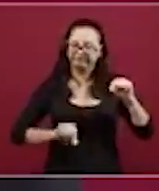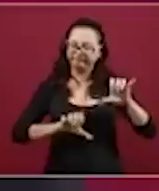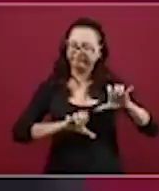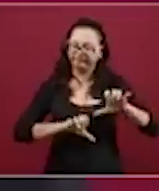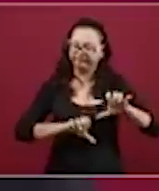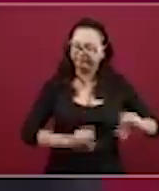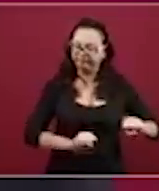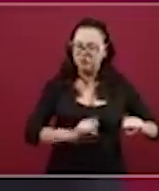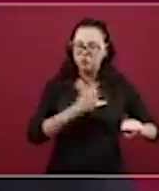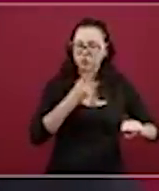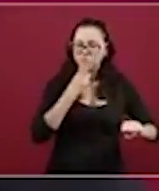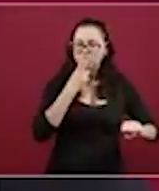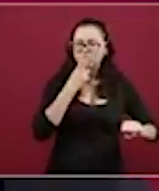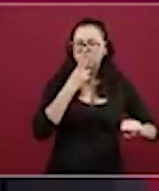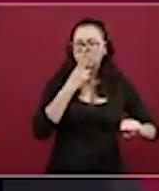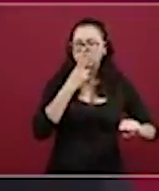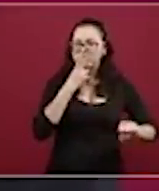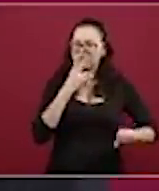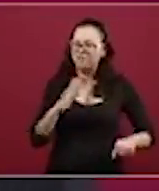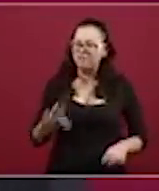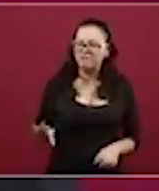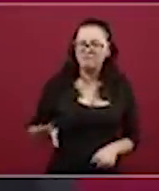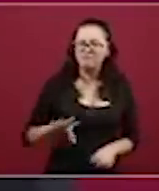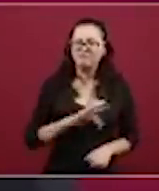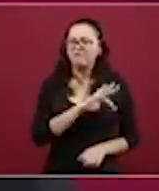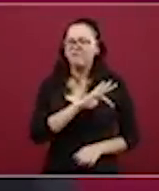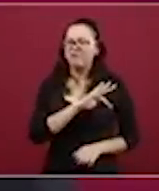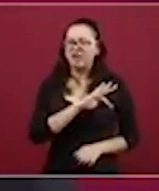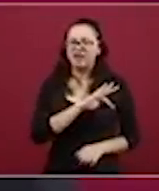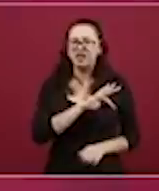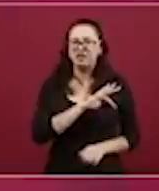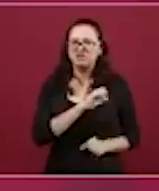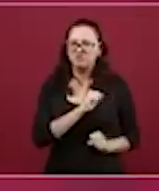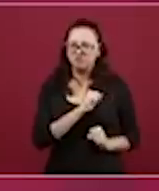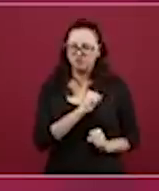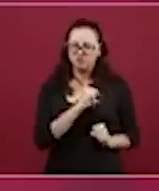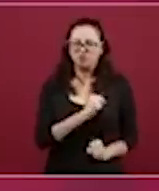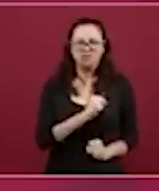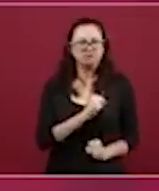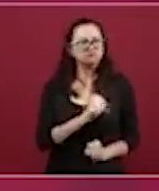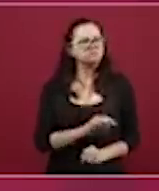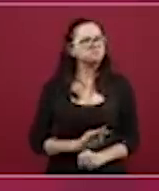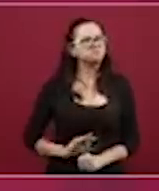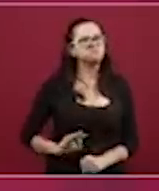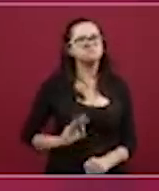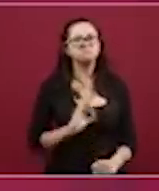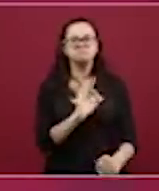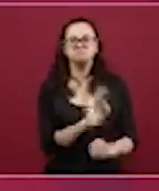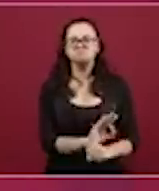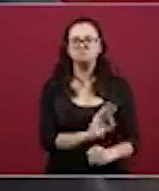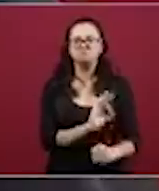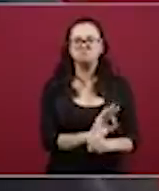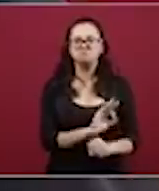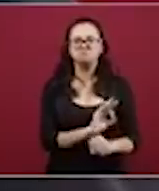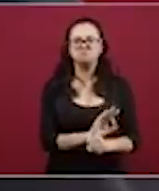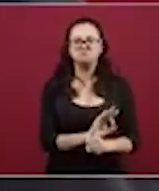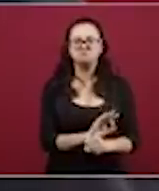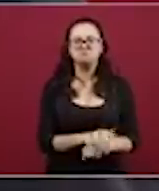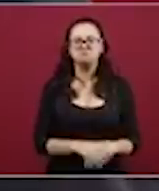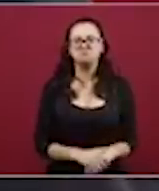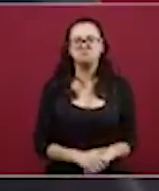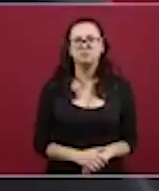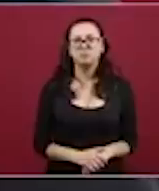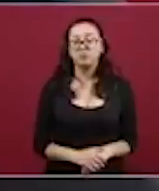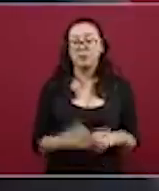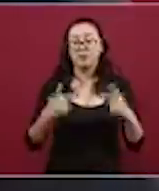la fe inquebrantable en la causa que defendía. Gente muy cercana a él,